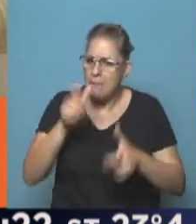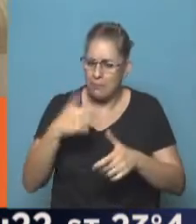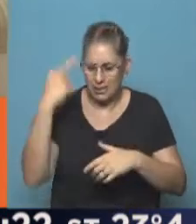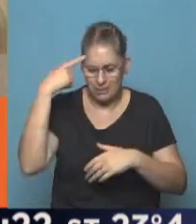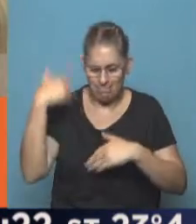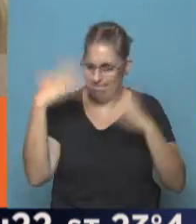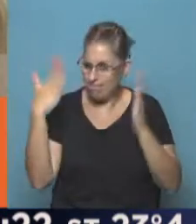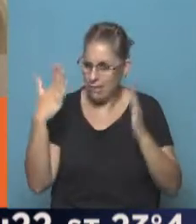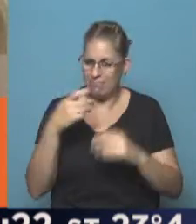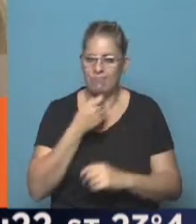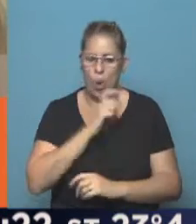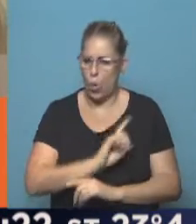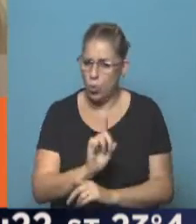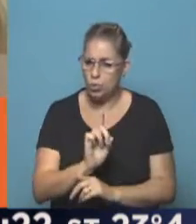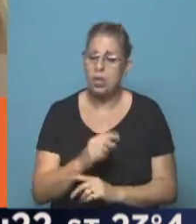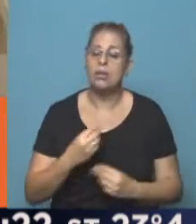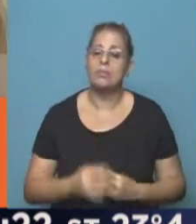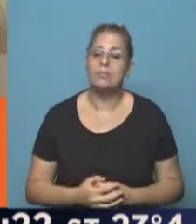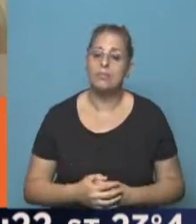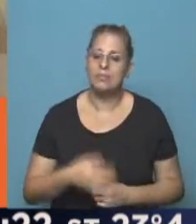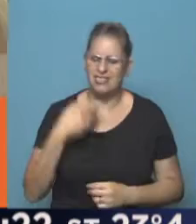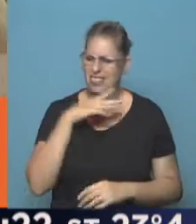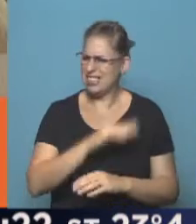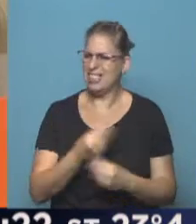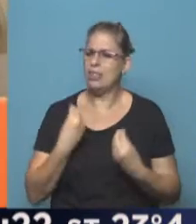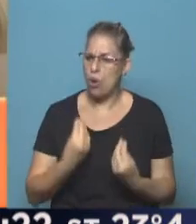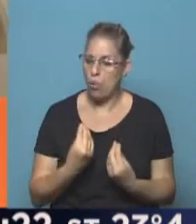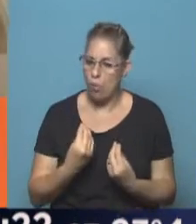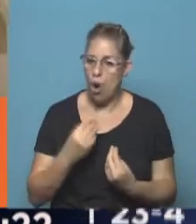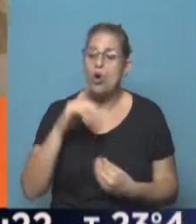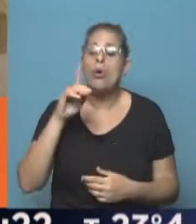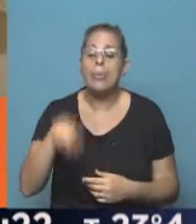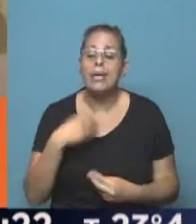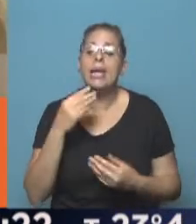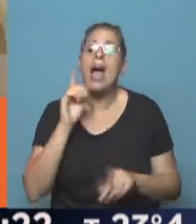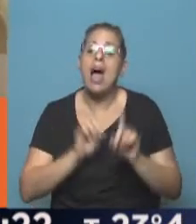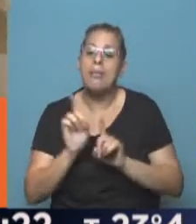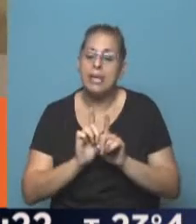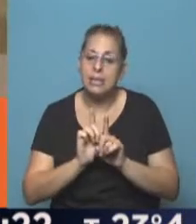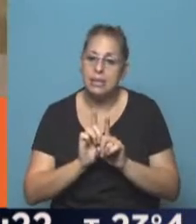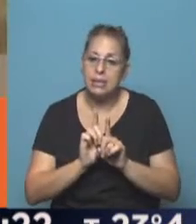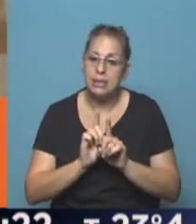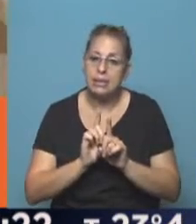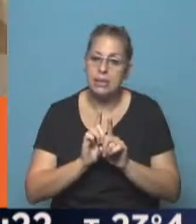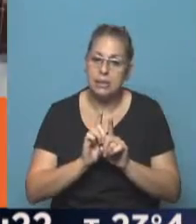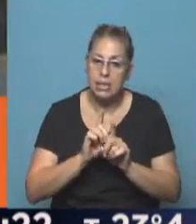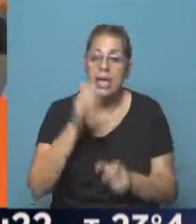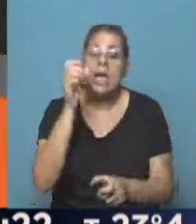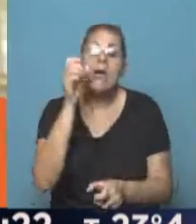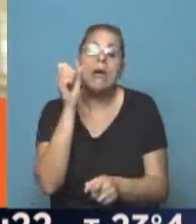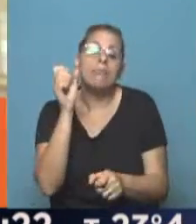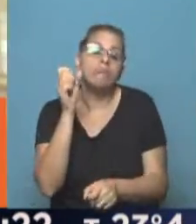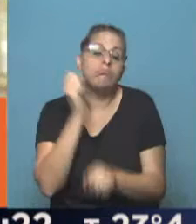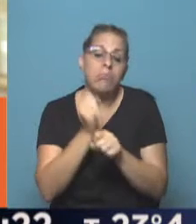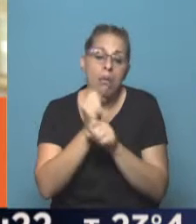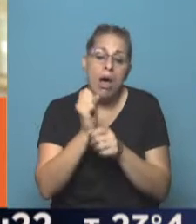de estupor, de no comprensión respecto a lo que a veces hacen los funcionarios con el poder.